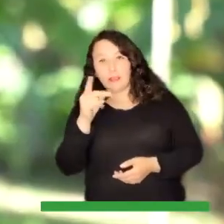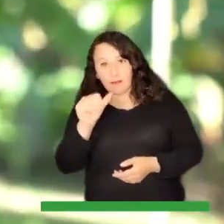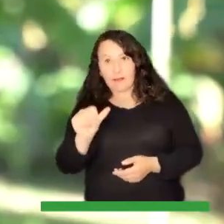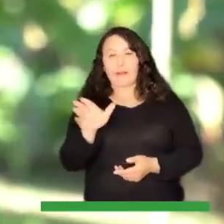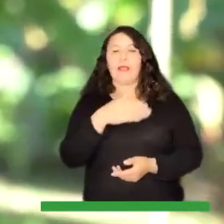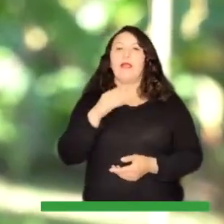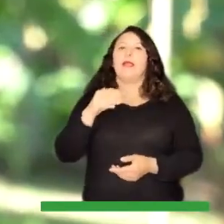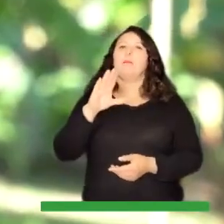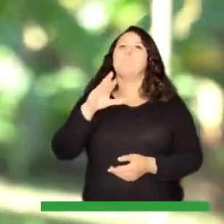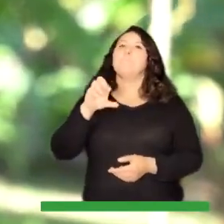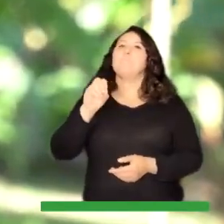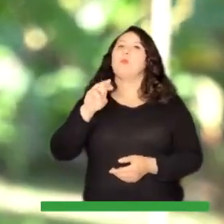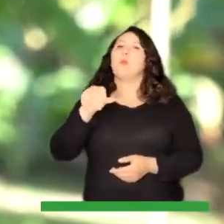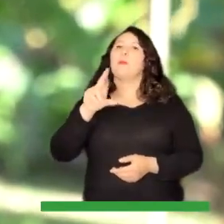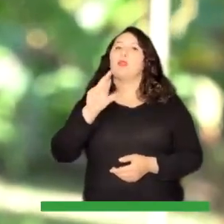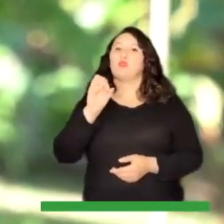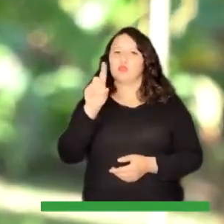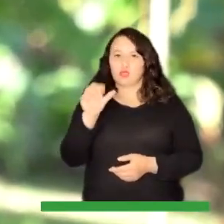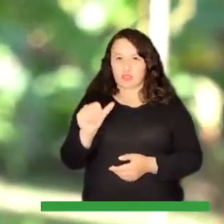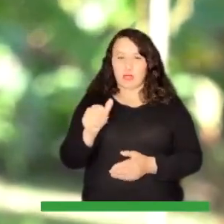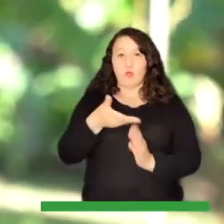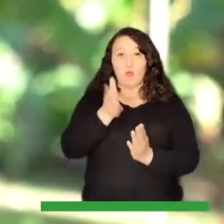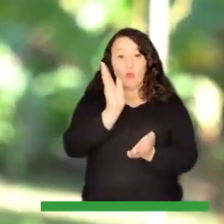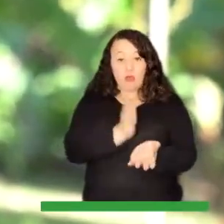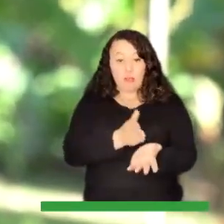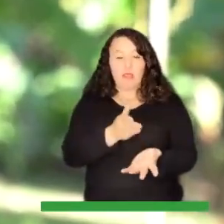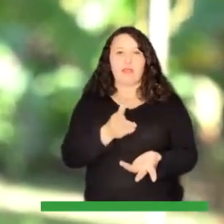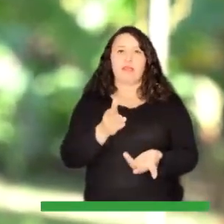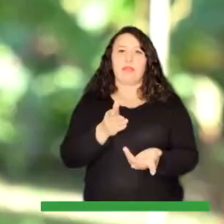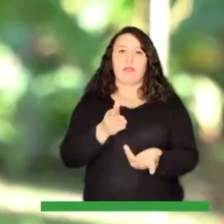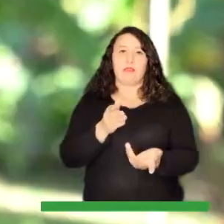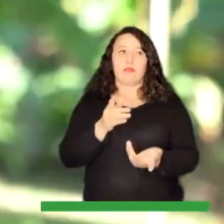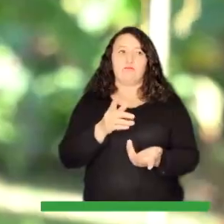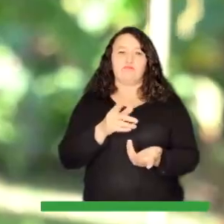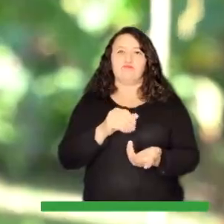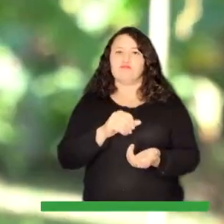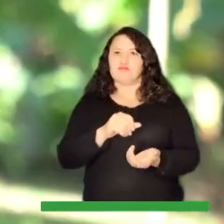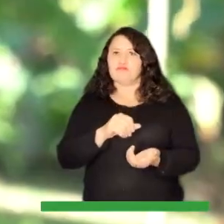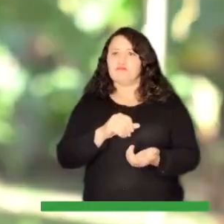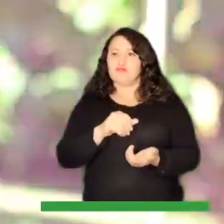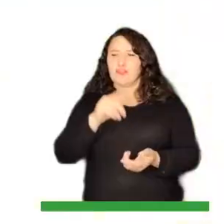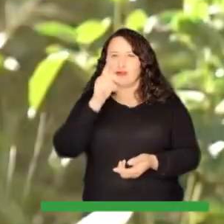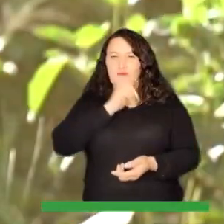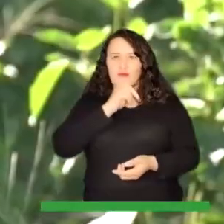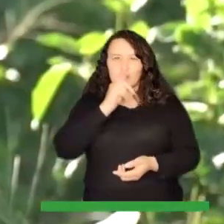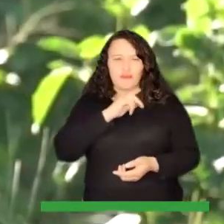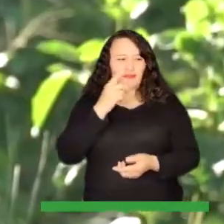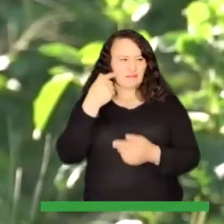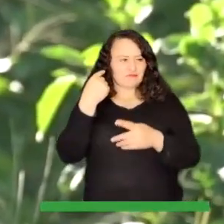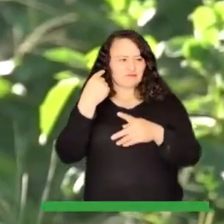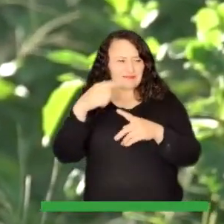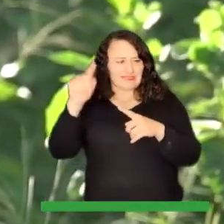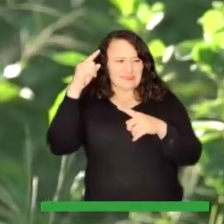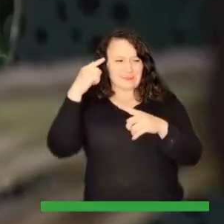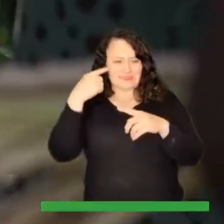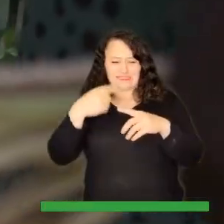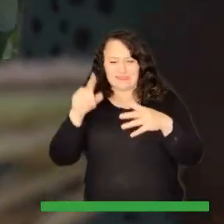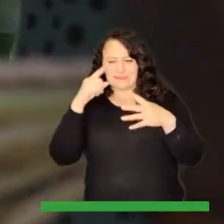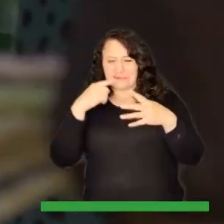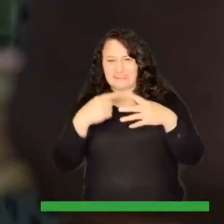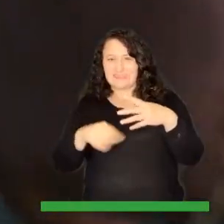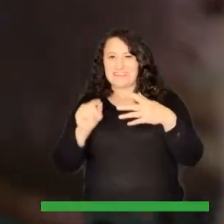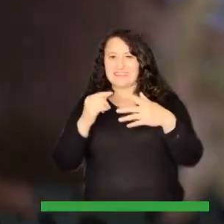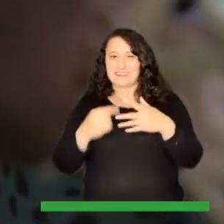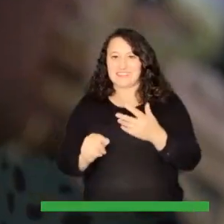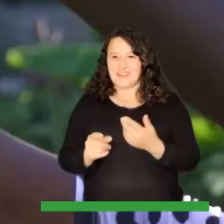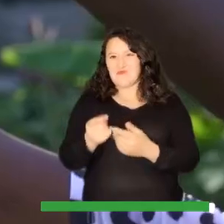aguacate y el yumbalín, que es muy conocido como la grosella, y la fruta pan. O sea, de todo